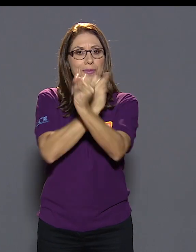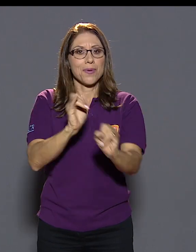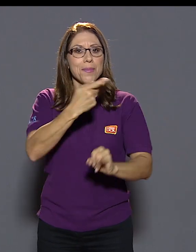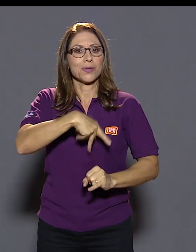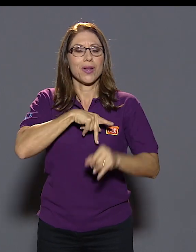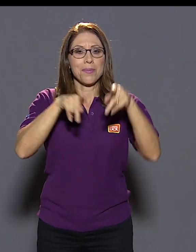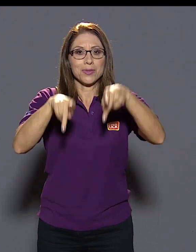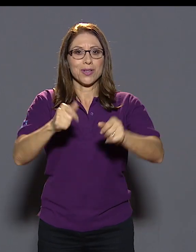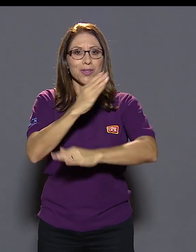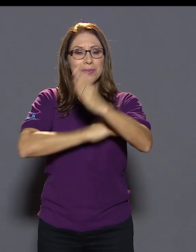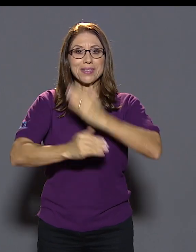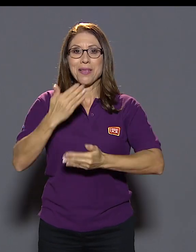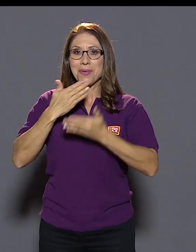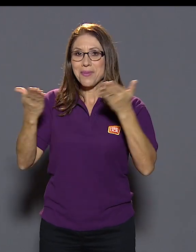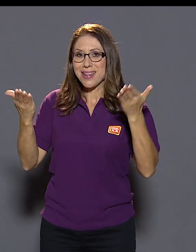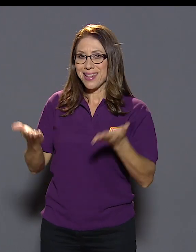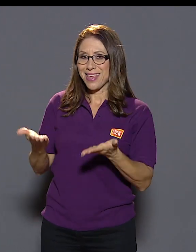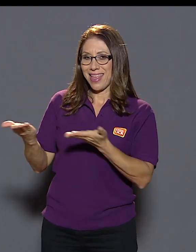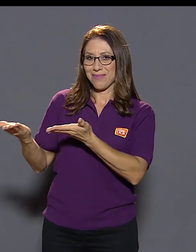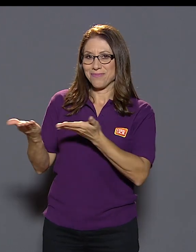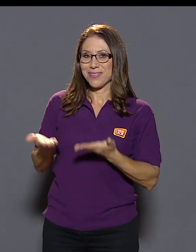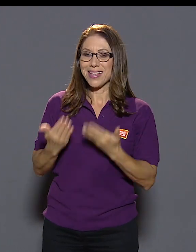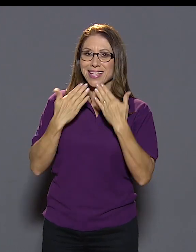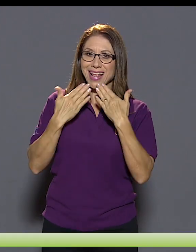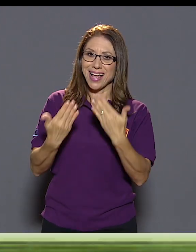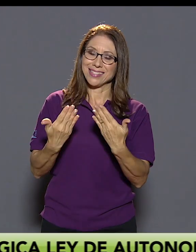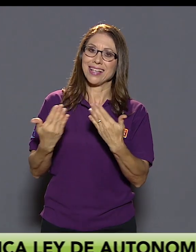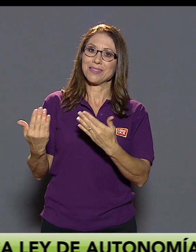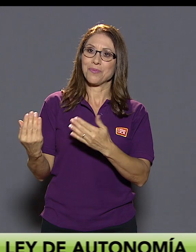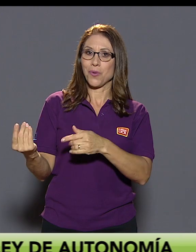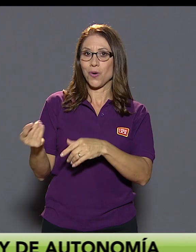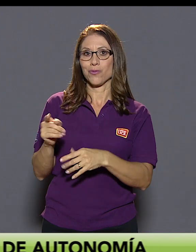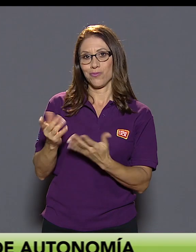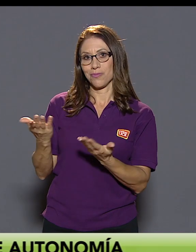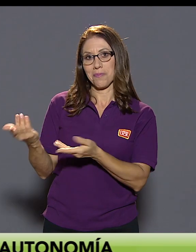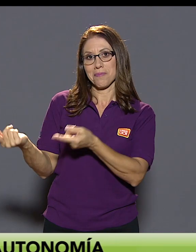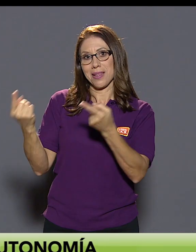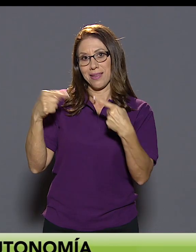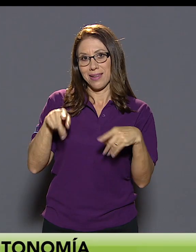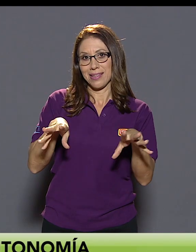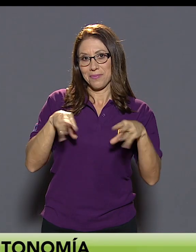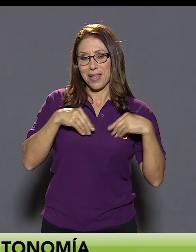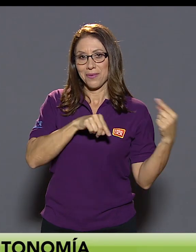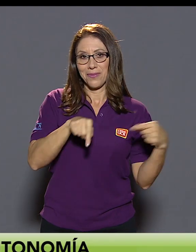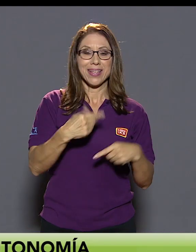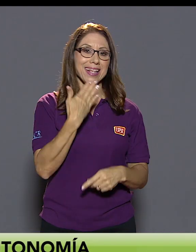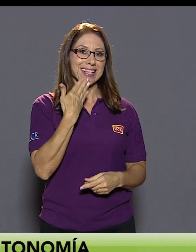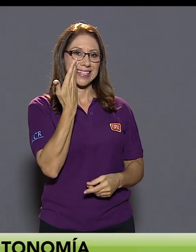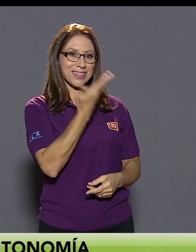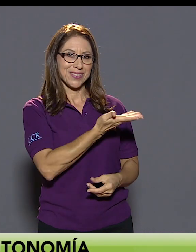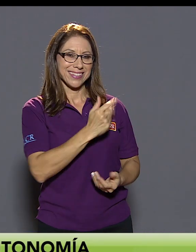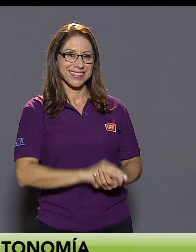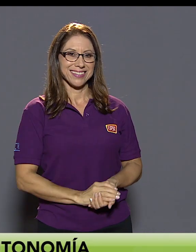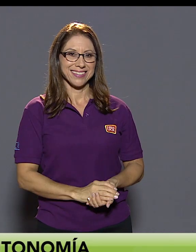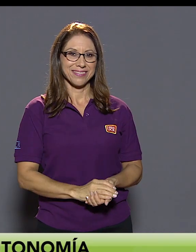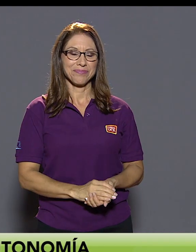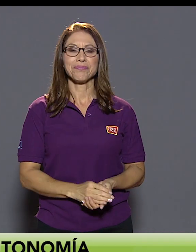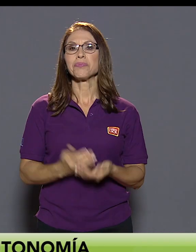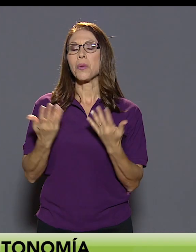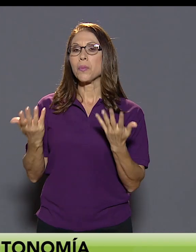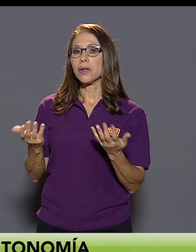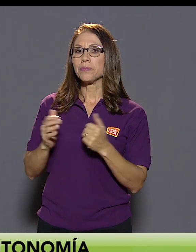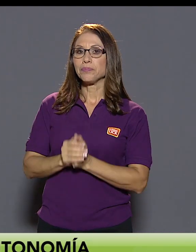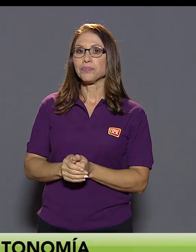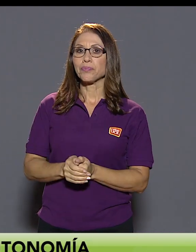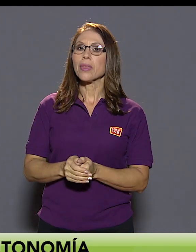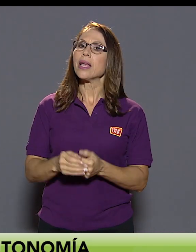con Discapacidad. Bienvenida, Mariana, una vez más a Nexos y gracias por acudir a esta invitación. Gracias a ustedes, María Fernanda.